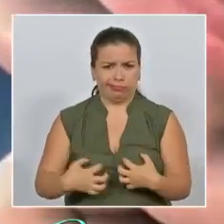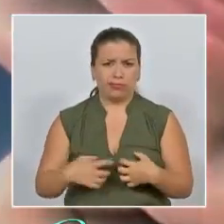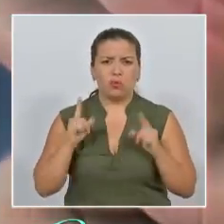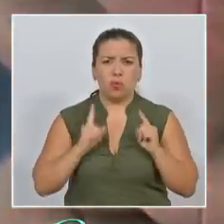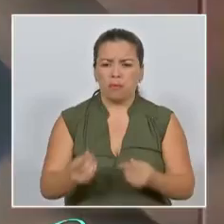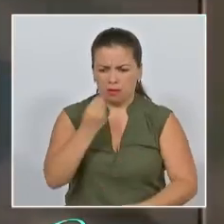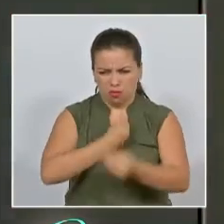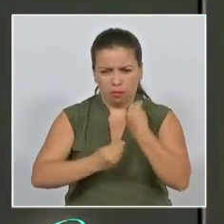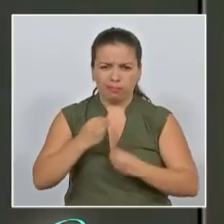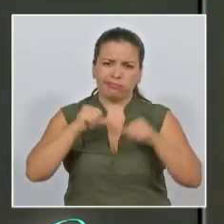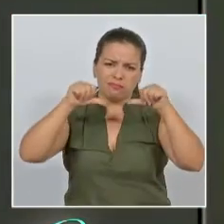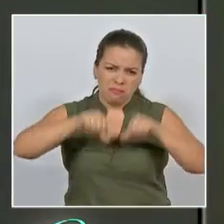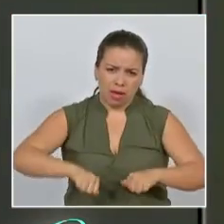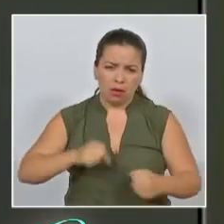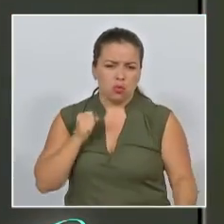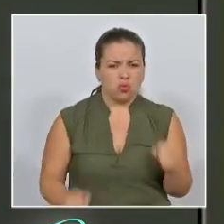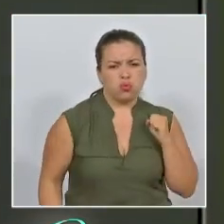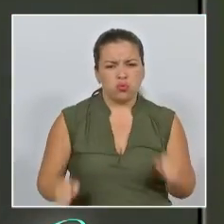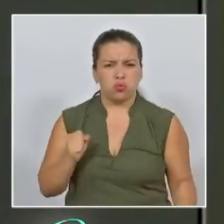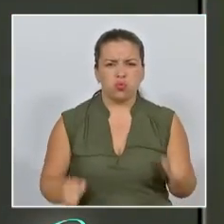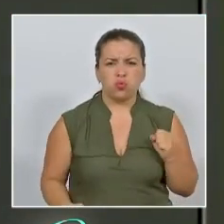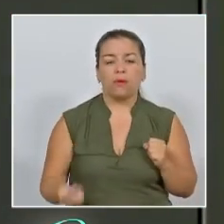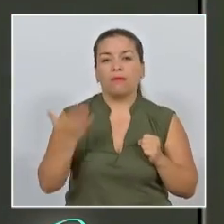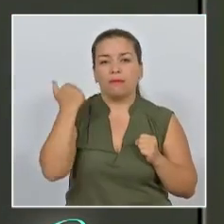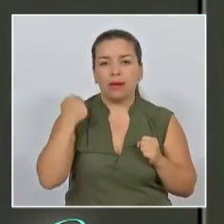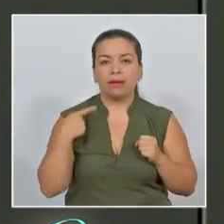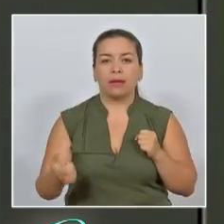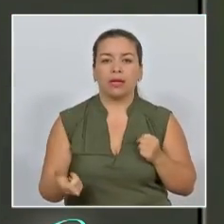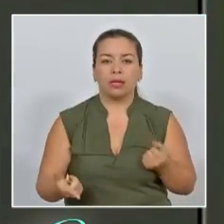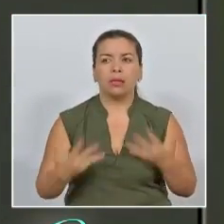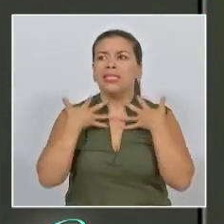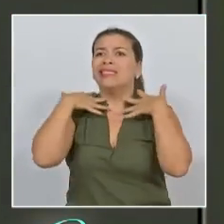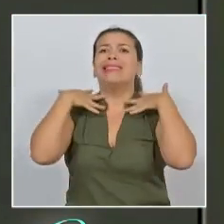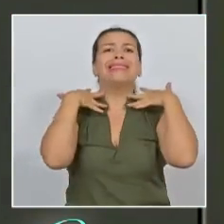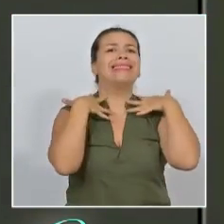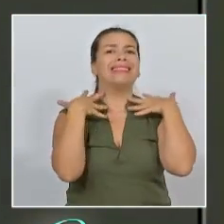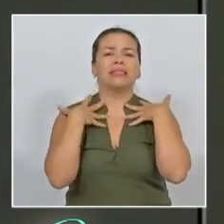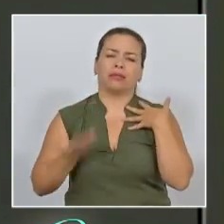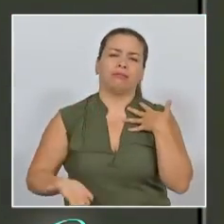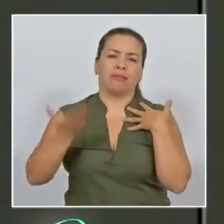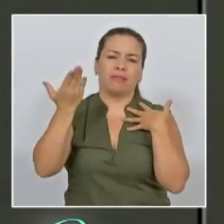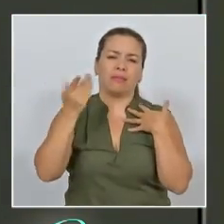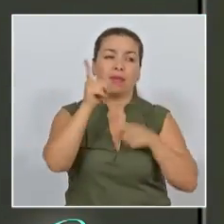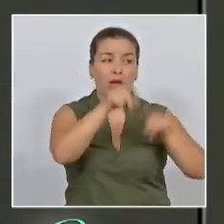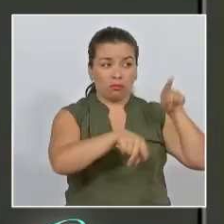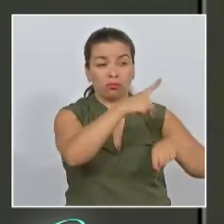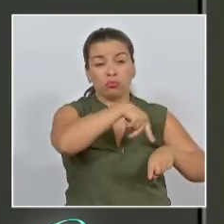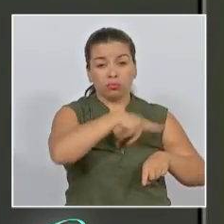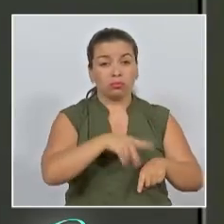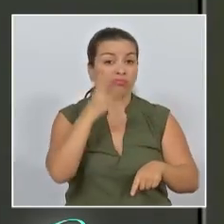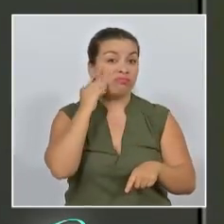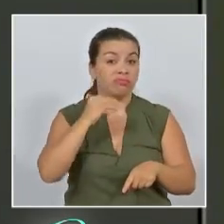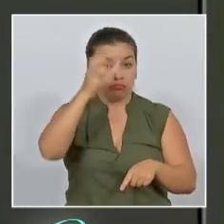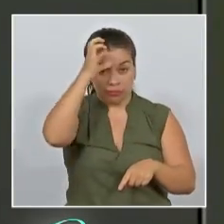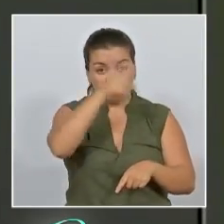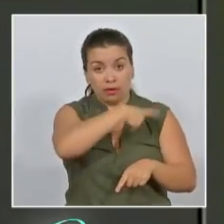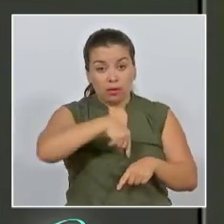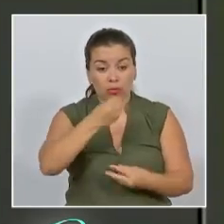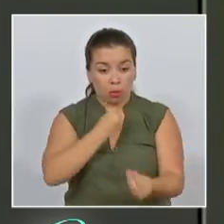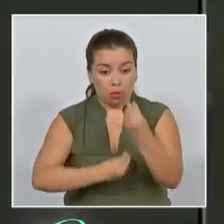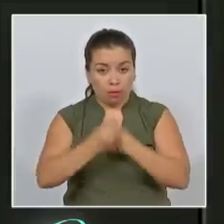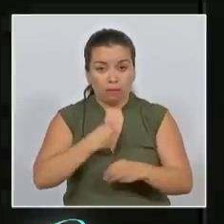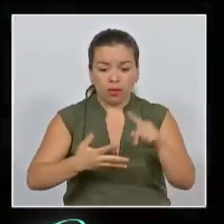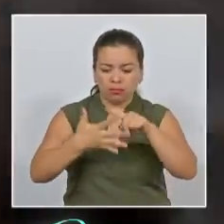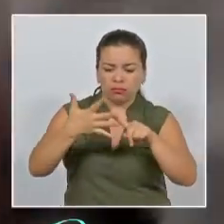mala alimentación, falta de ejercicio y a los altos niveles de estrés. Según expertos, el número de veces que se comen en el